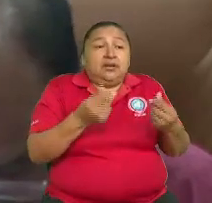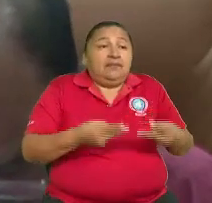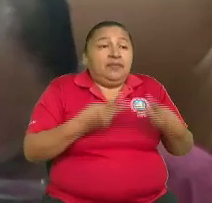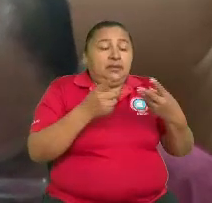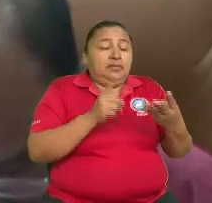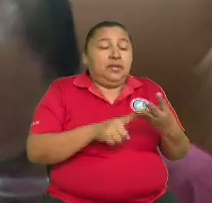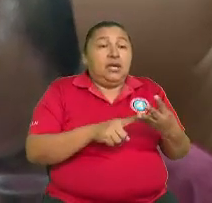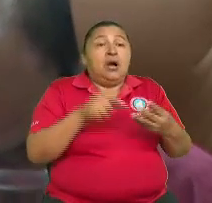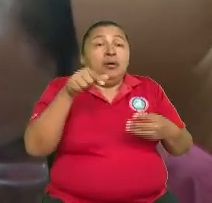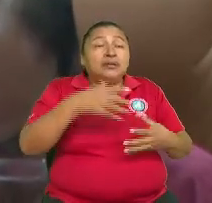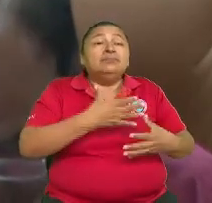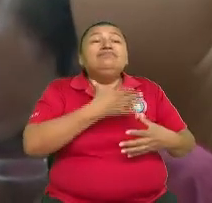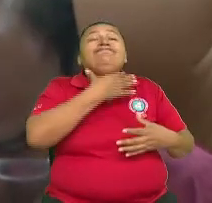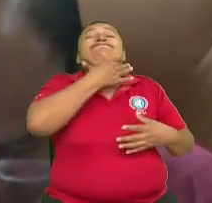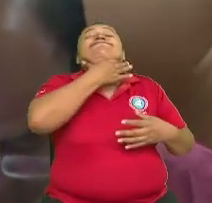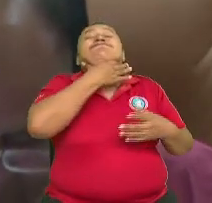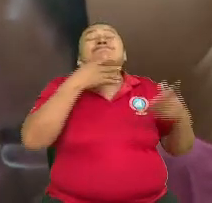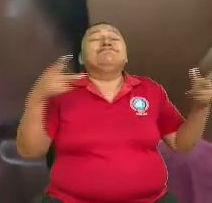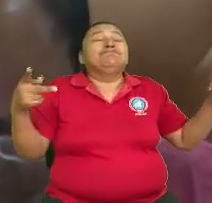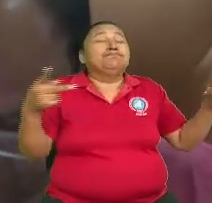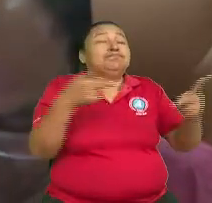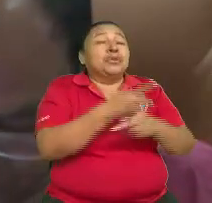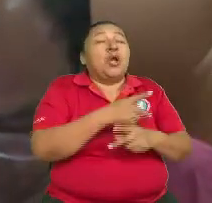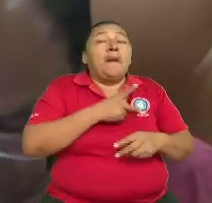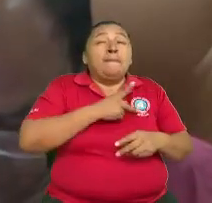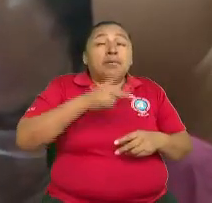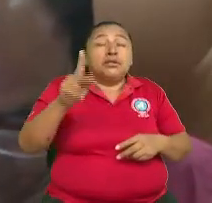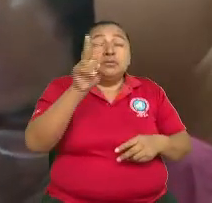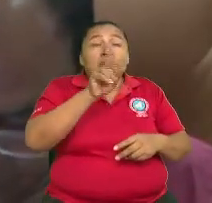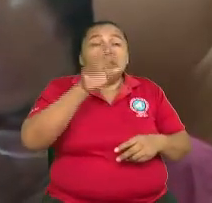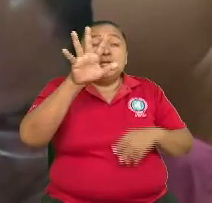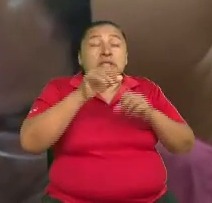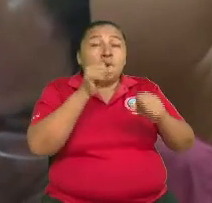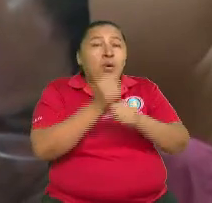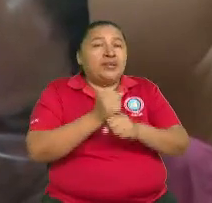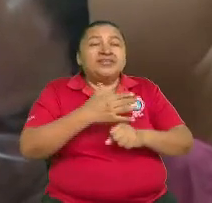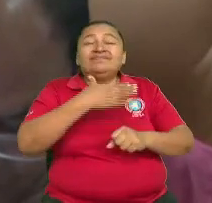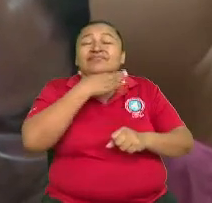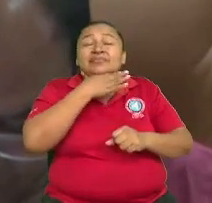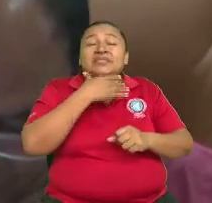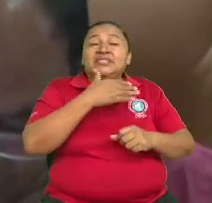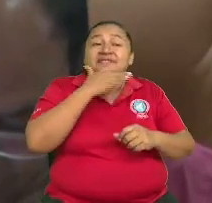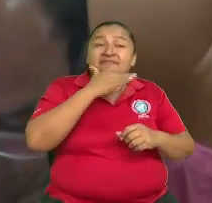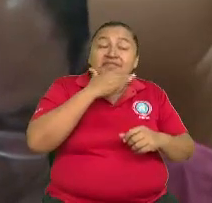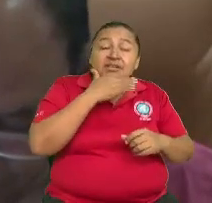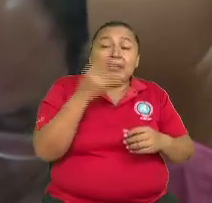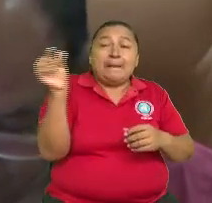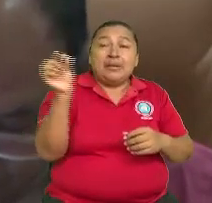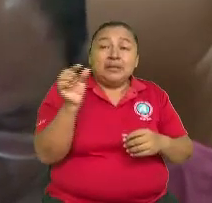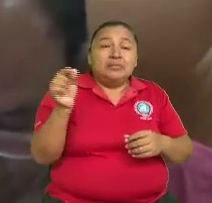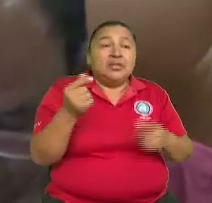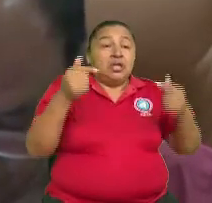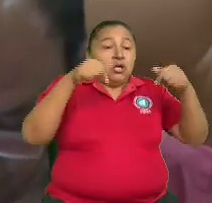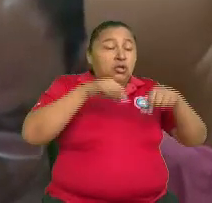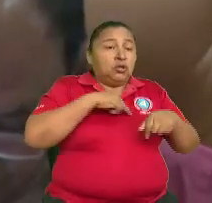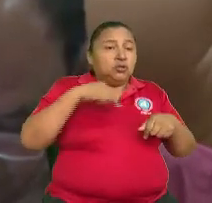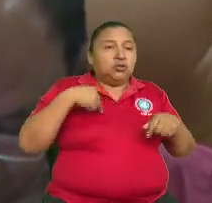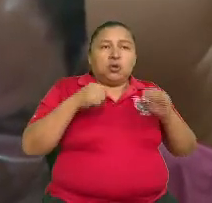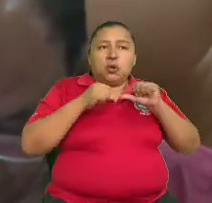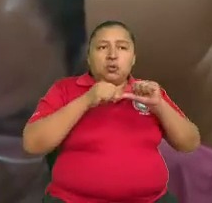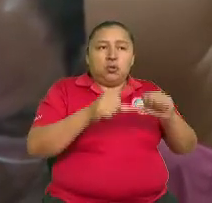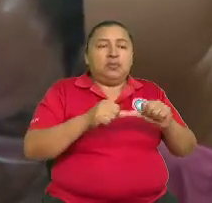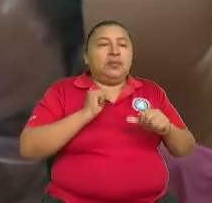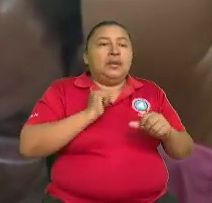Están con un endeudamiento que, cuidado, en los próximos 25 años no se lo van a sacar de encima. Y nosotros seguimos teniendo